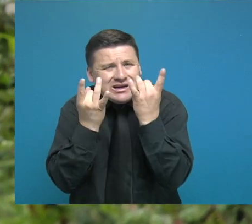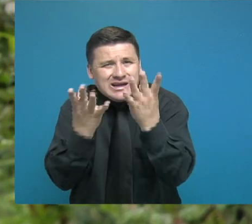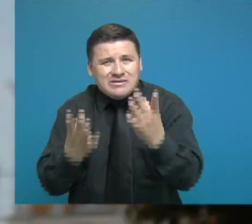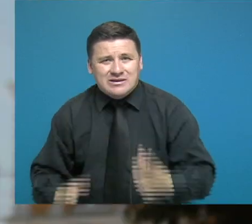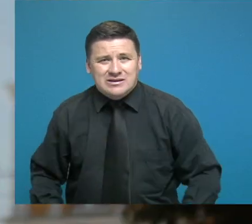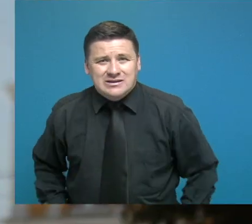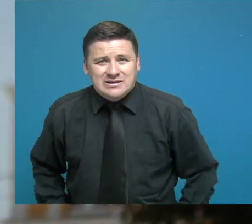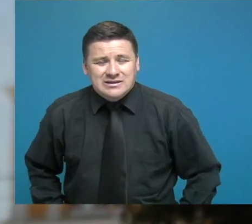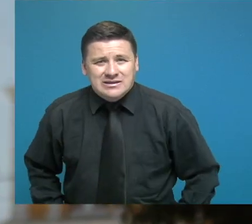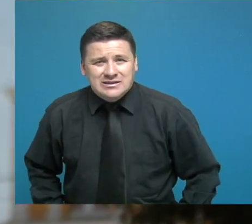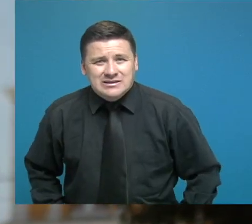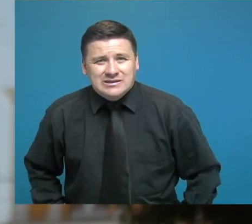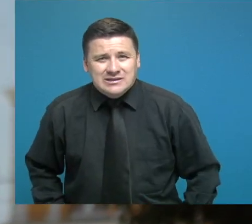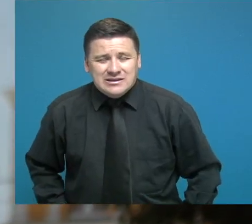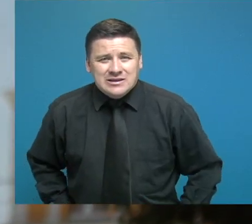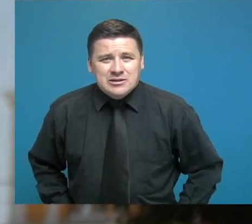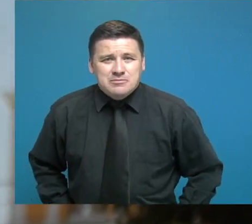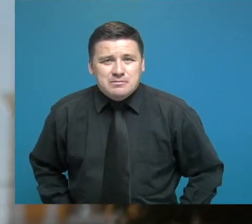vulnerable.